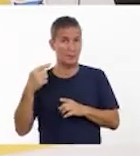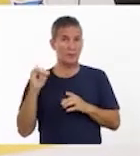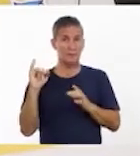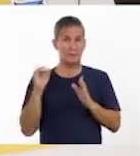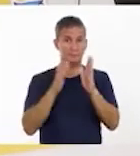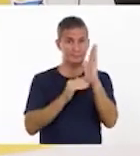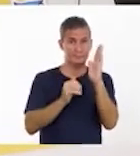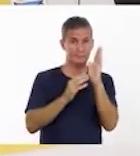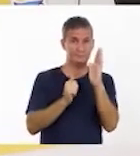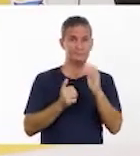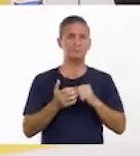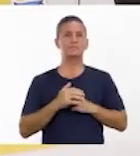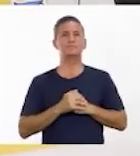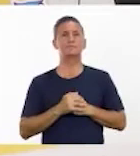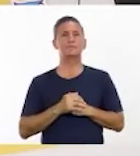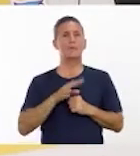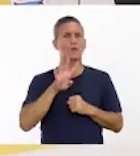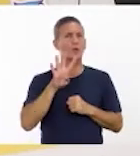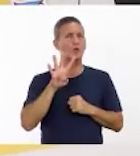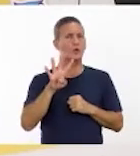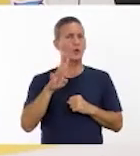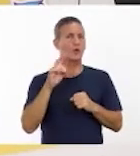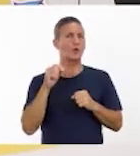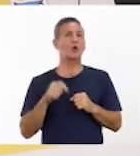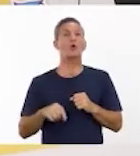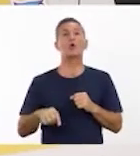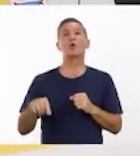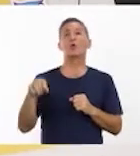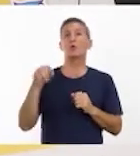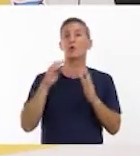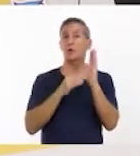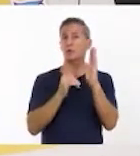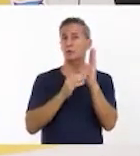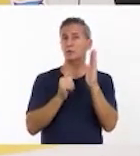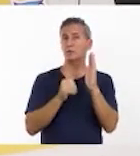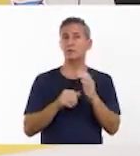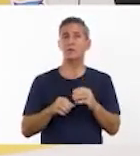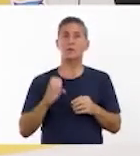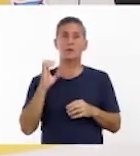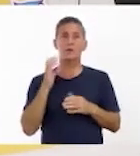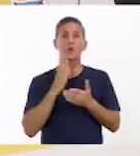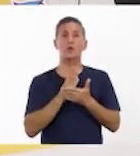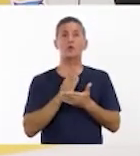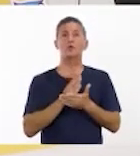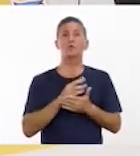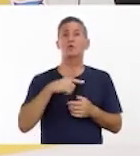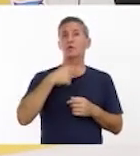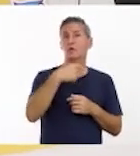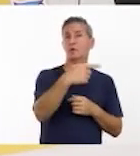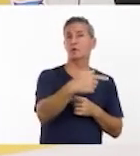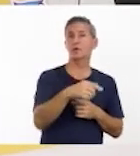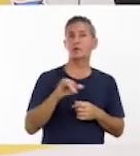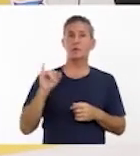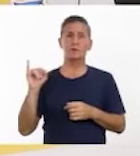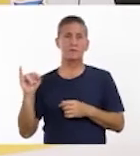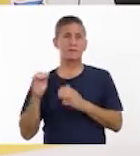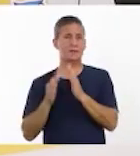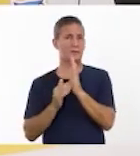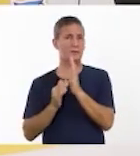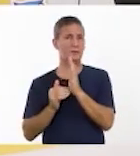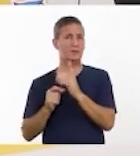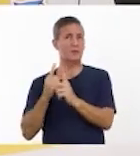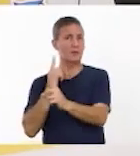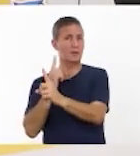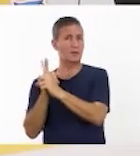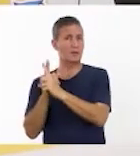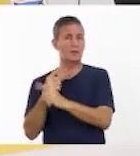Pasemos al próximo semestre. Cuarto semestre, curso regular. Sexto semestre, curso